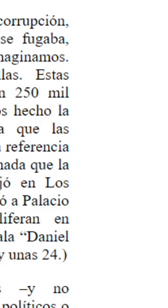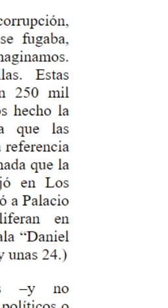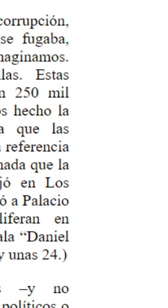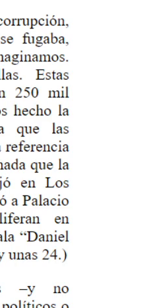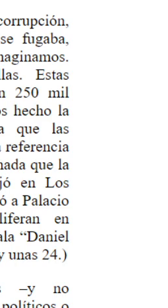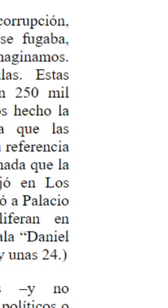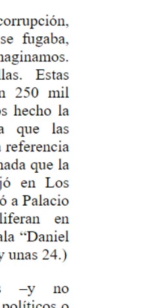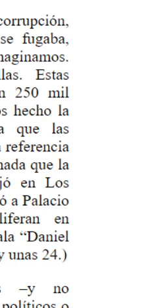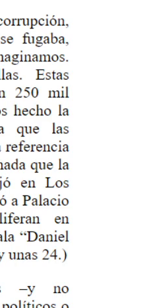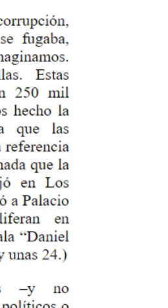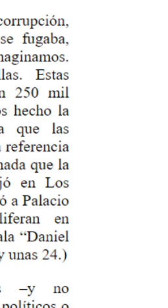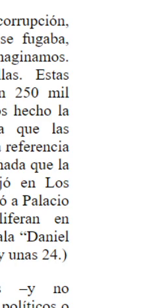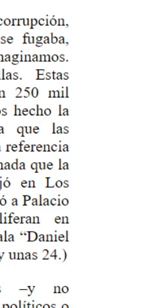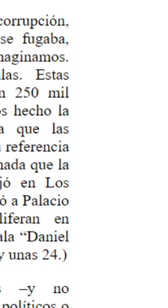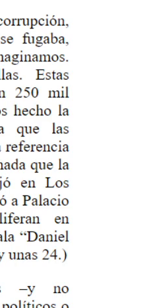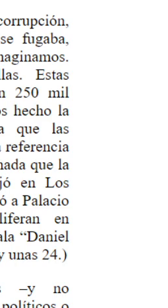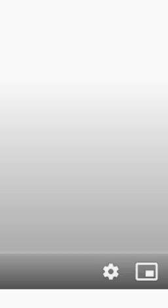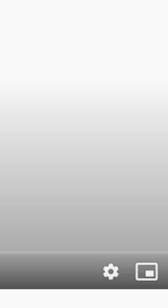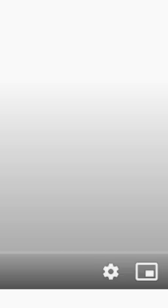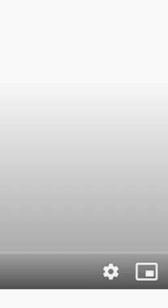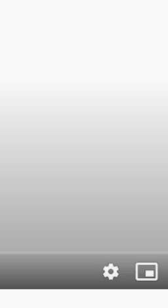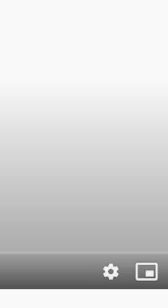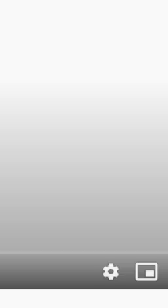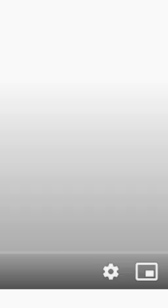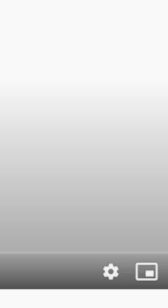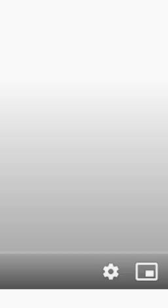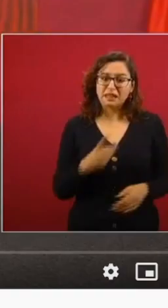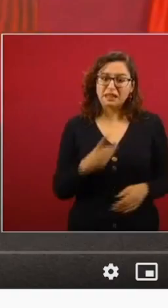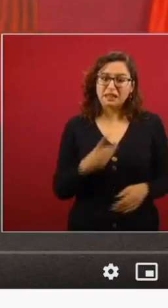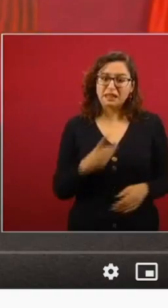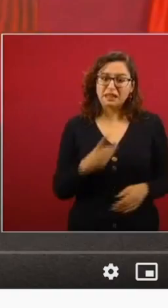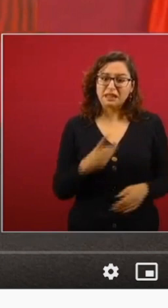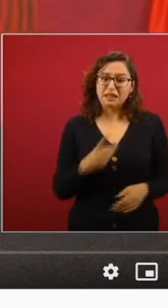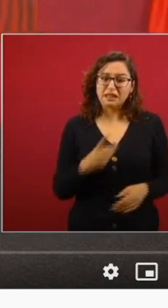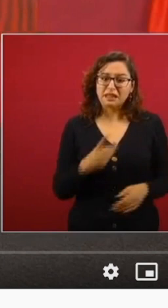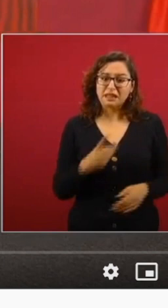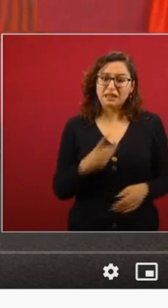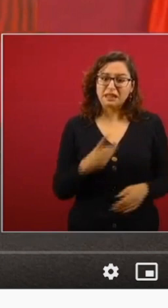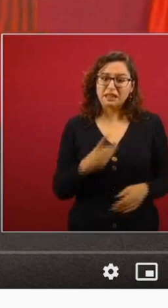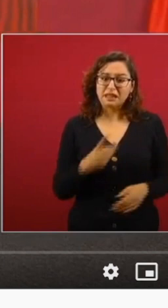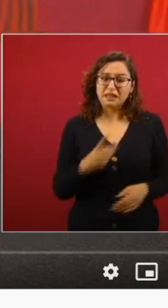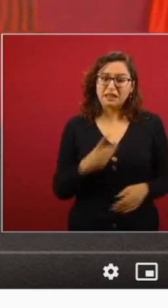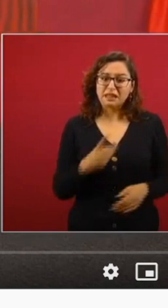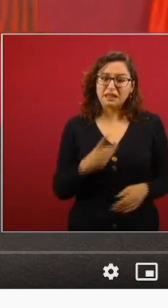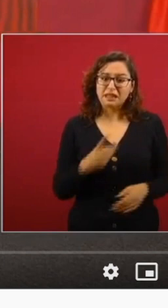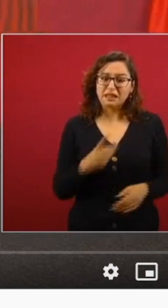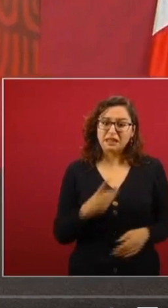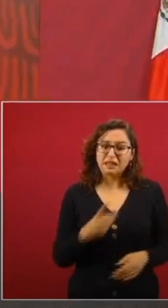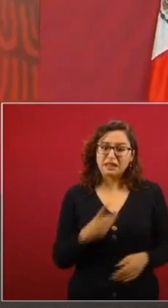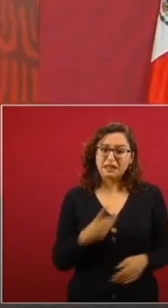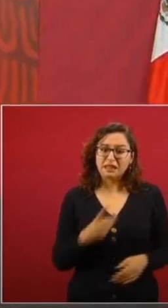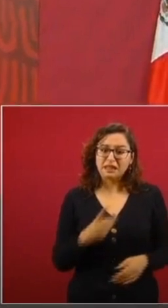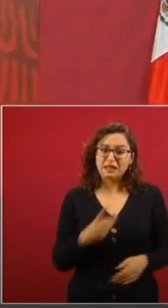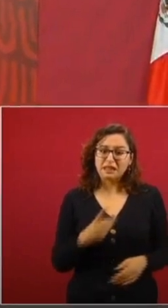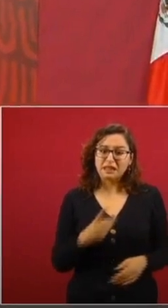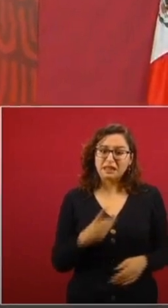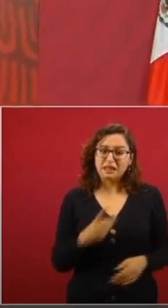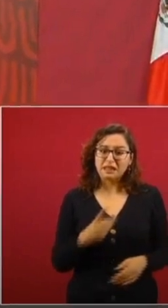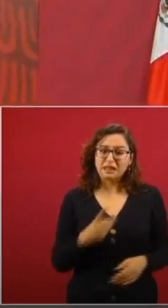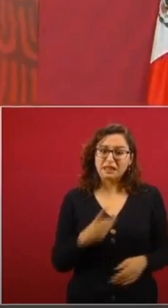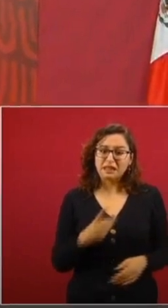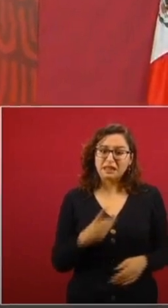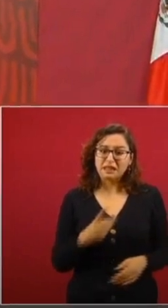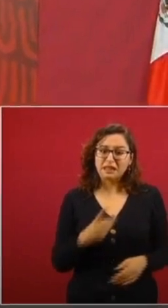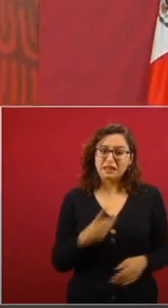presidente, porque hay, le digo, fondo y forma. Aquí tiene usted al presidente Andrés Manuel López Obrador en la conferencia de prensa de hoy